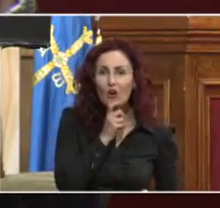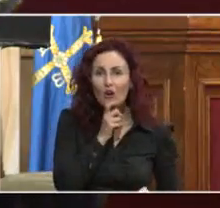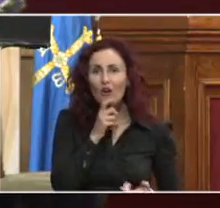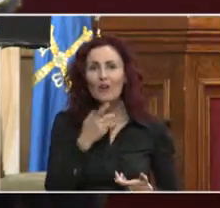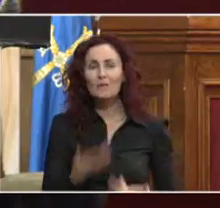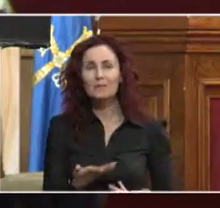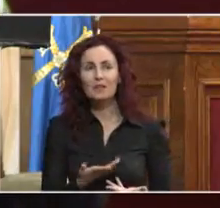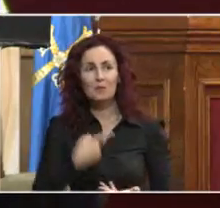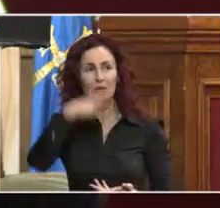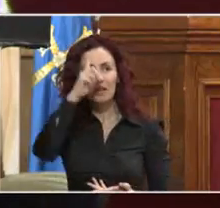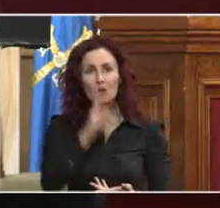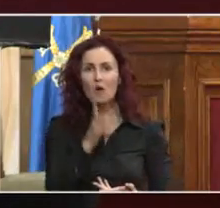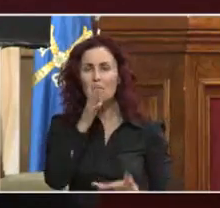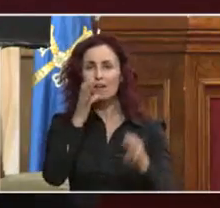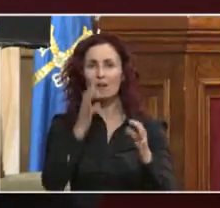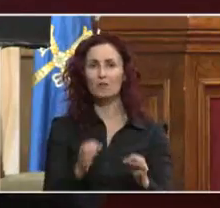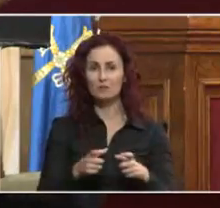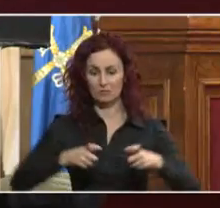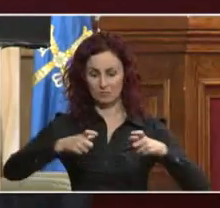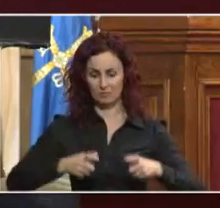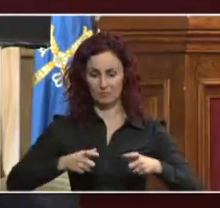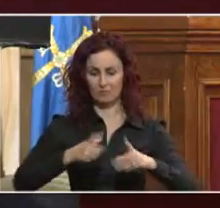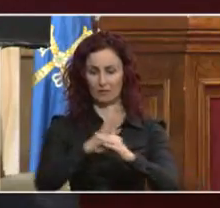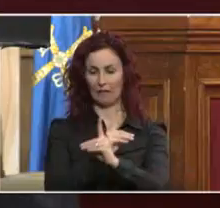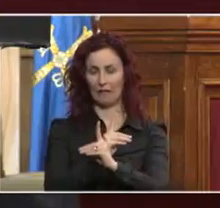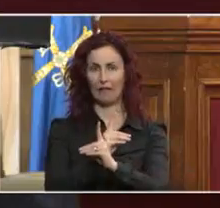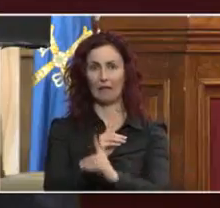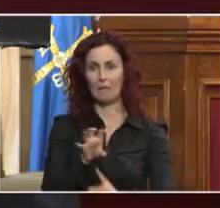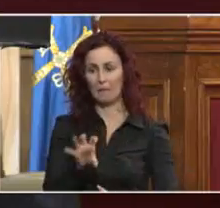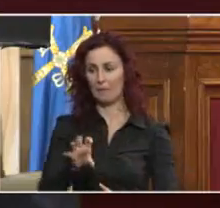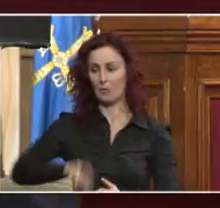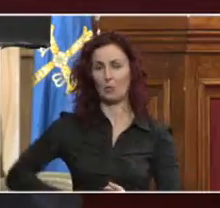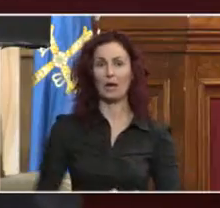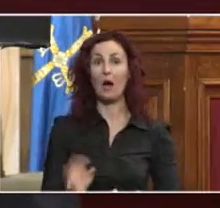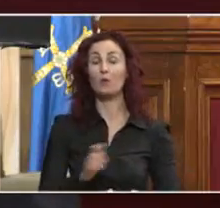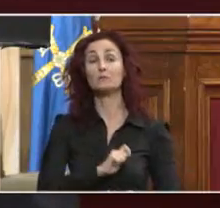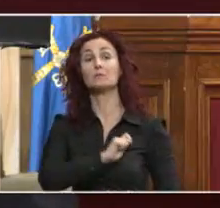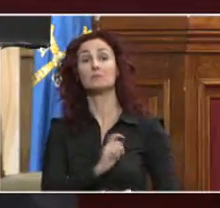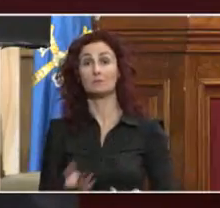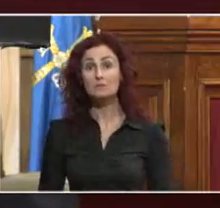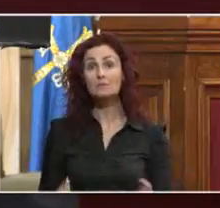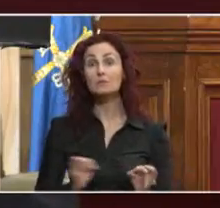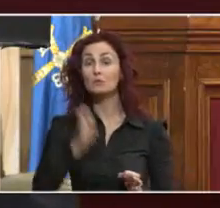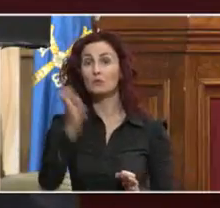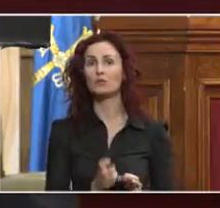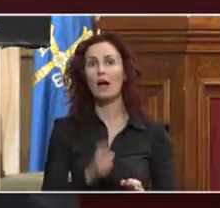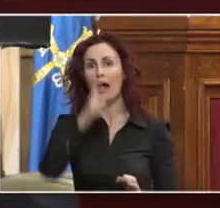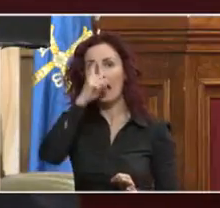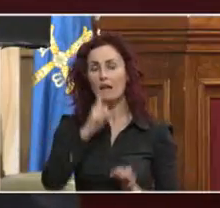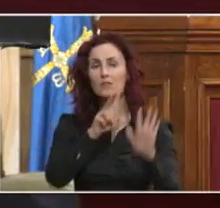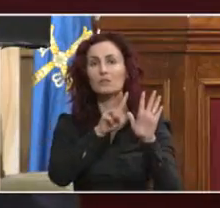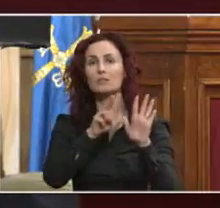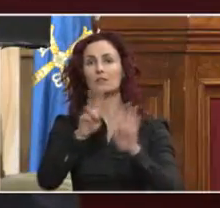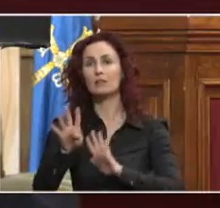ni siquiera teníamos nuestros discos editados en ese país, ¿no? O en España, que vinimos en el